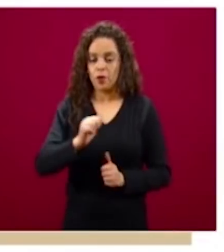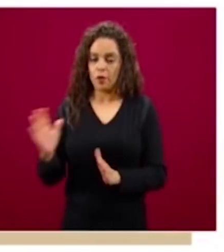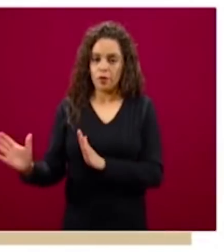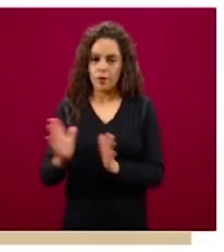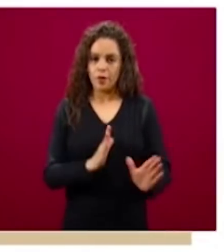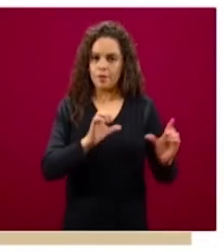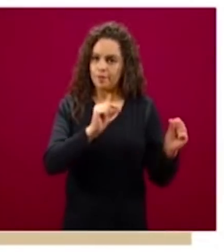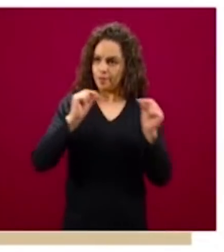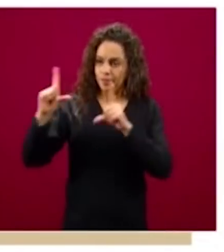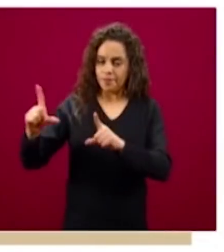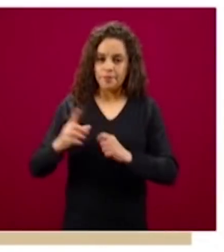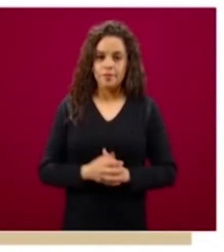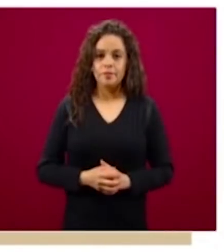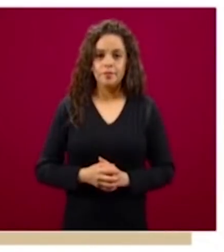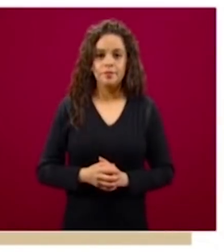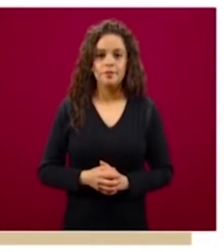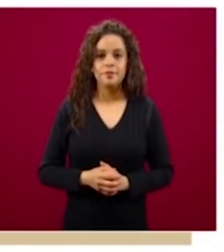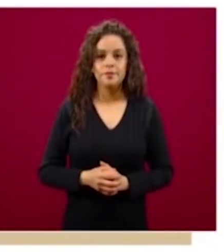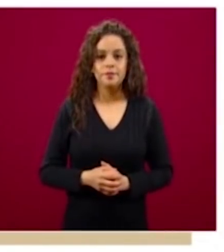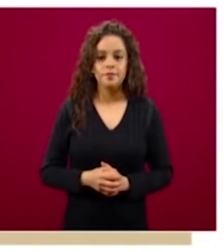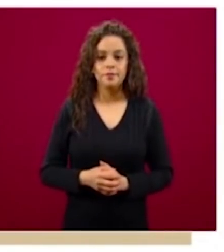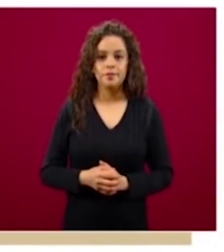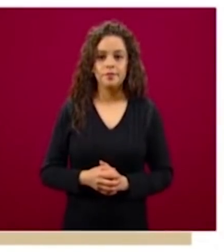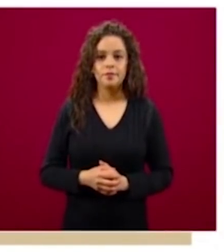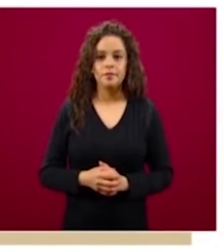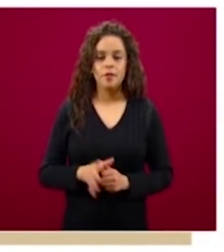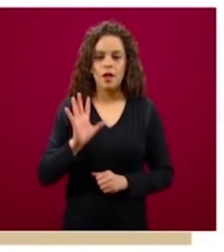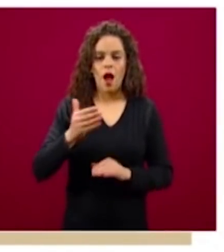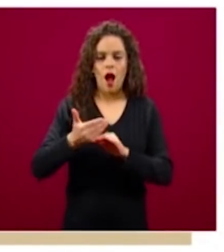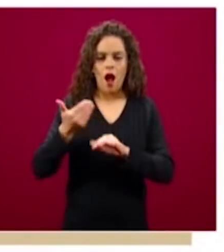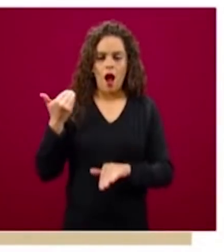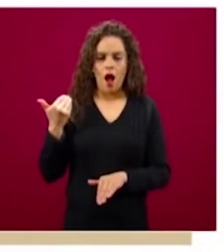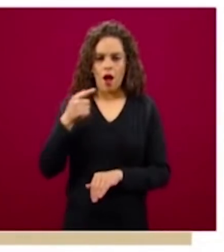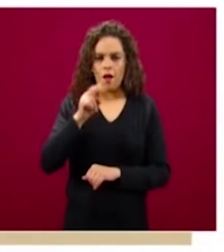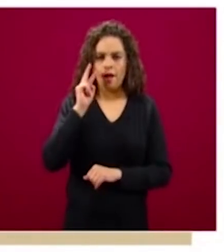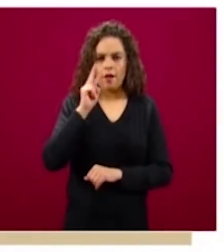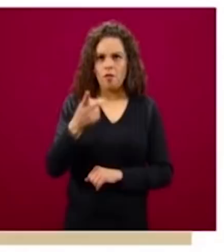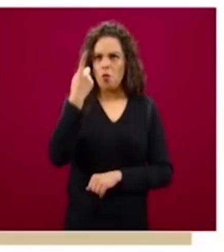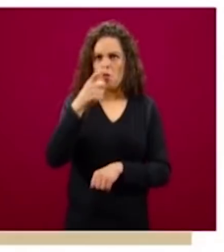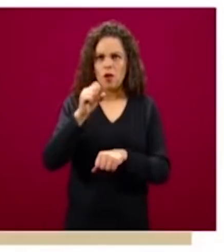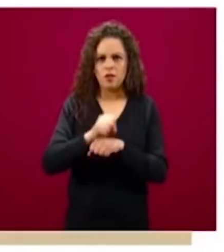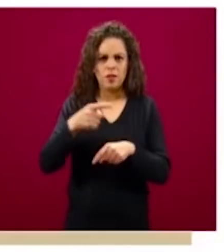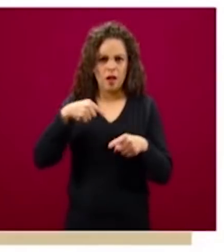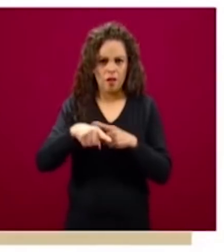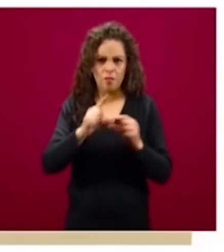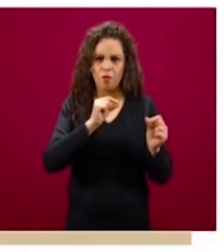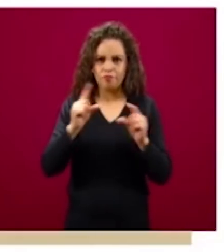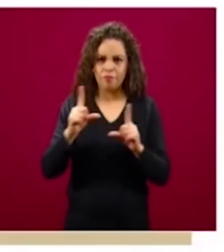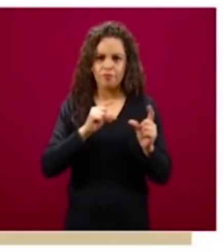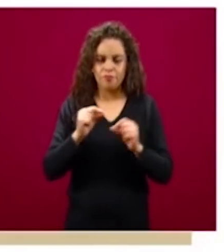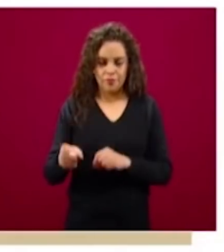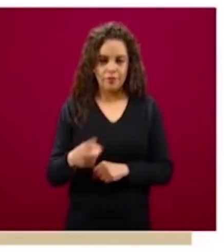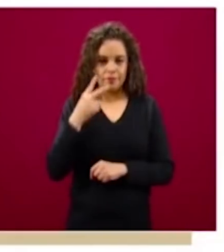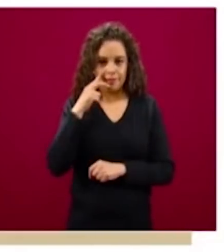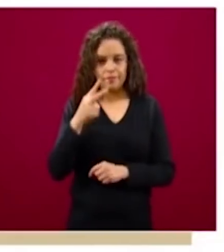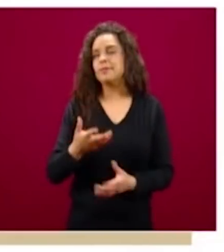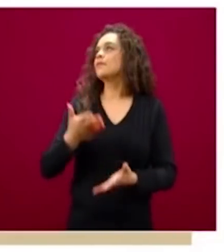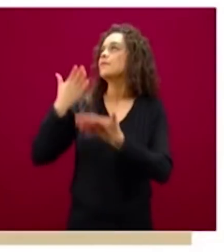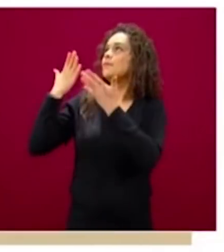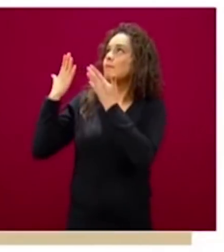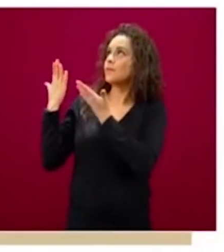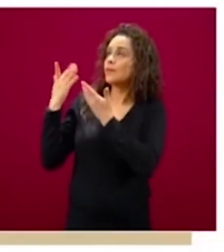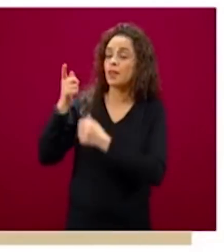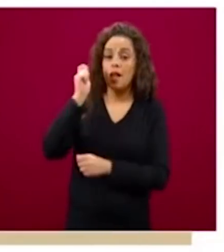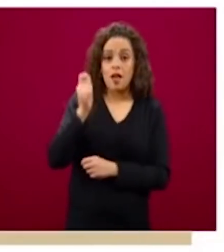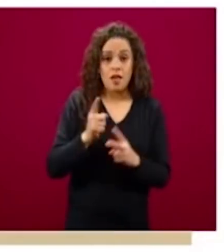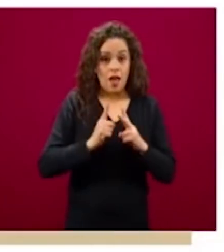diapositiva. Esta la venimos ya presentando también desde la semana pasada, en donde además de esa tasa de incidencia